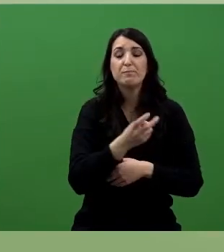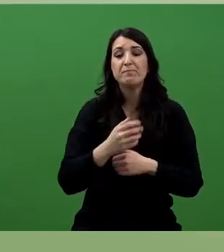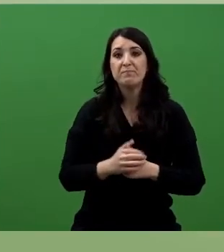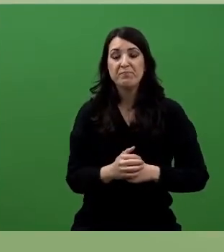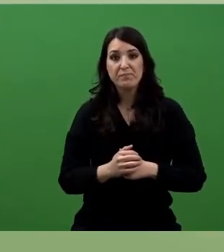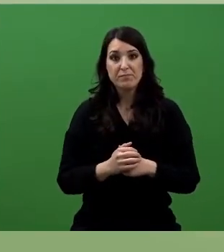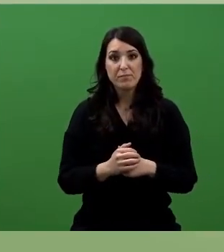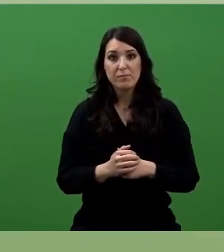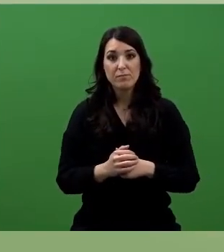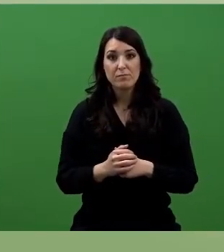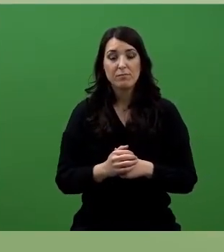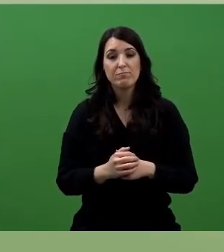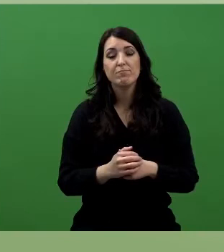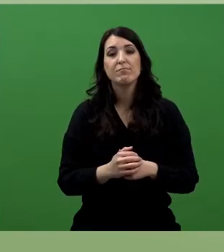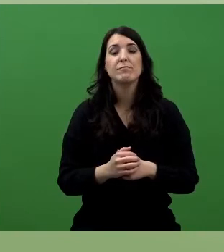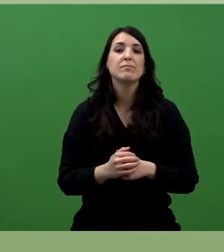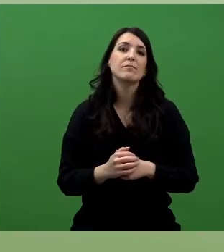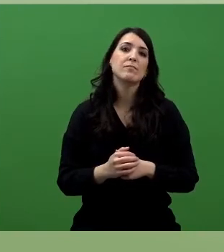trabajan.